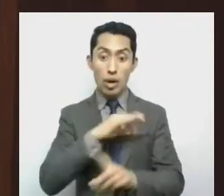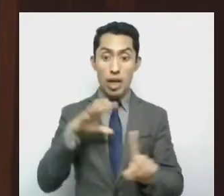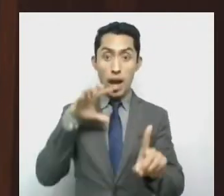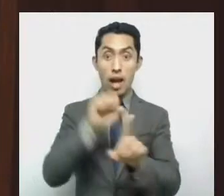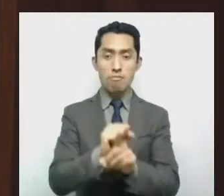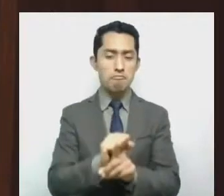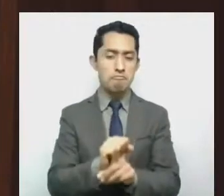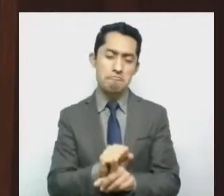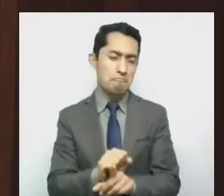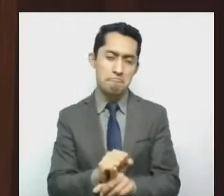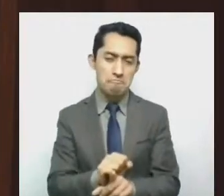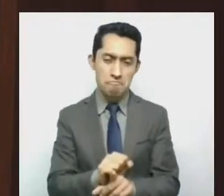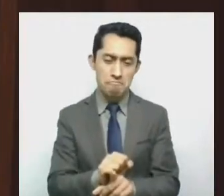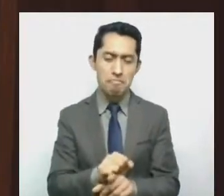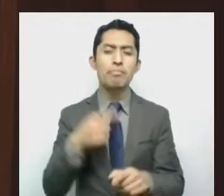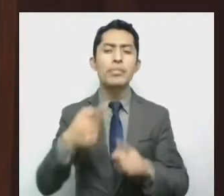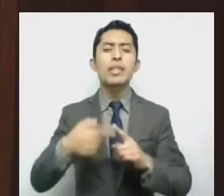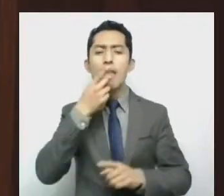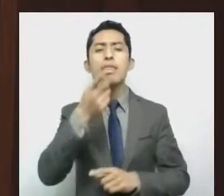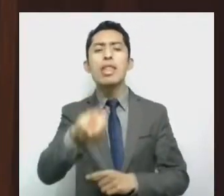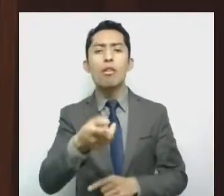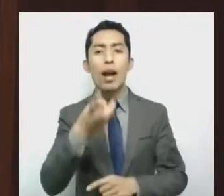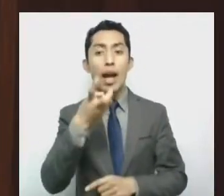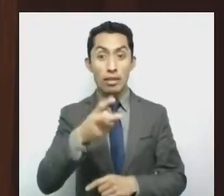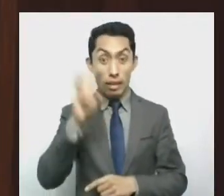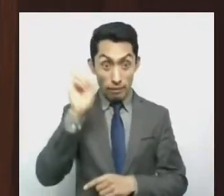se nos dijo que eso iba a ser así?